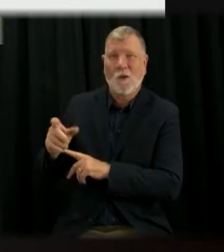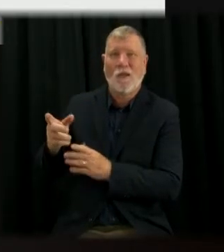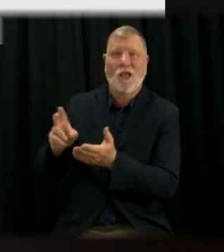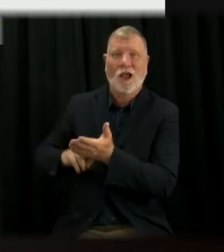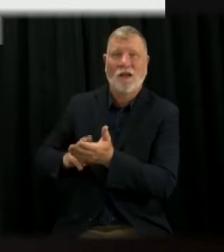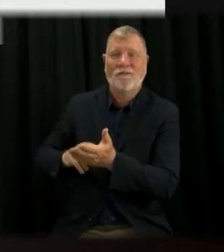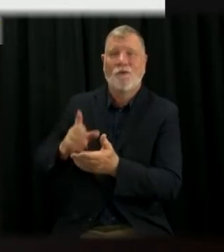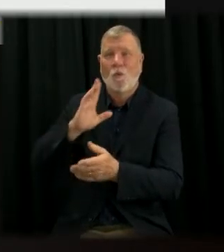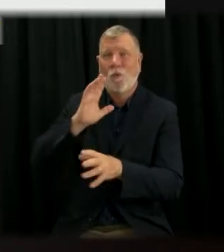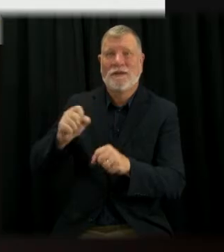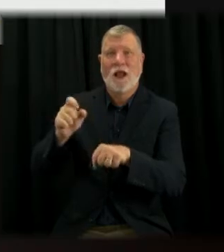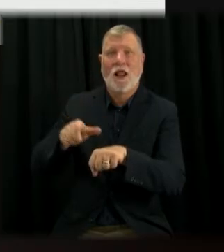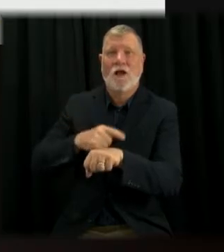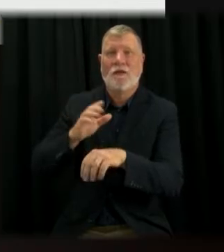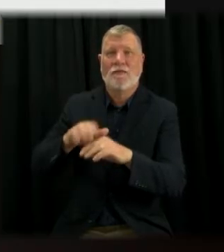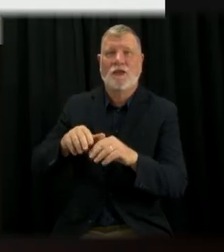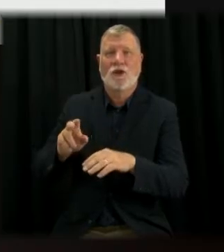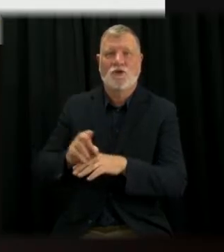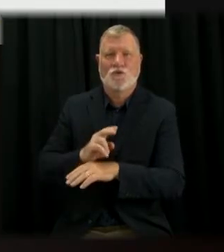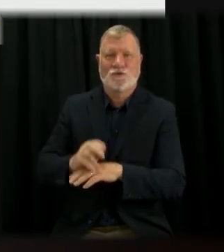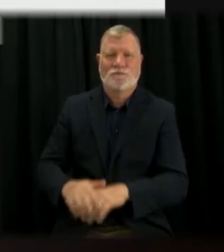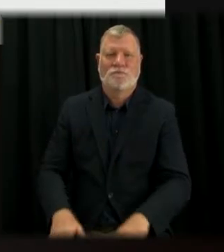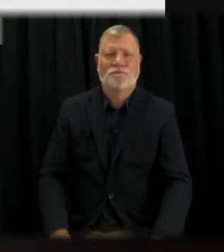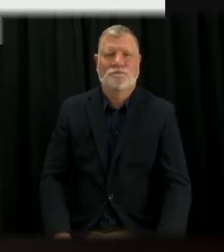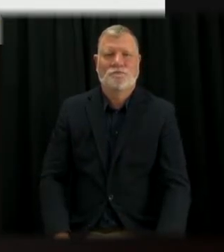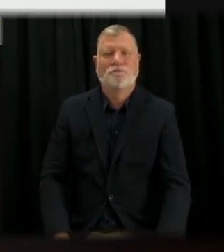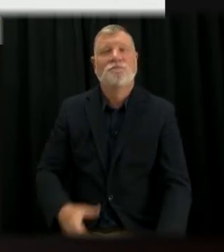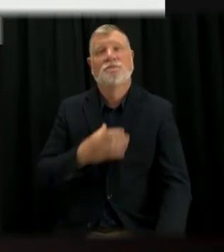banco de fomento.